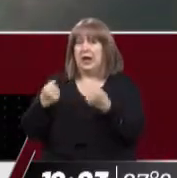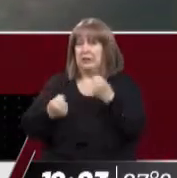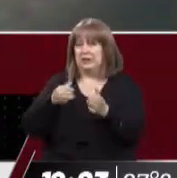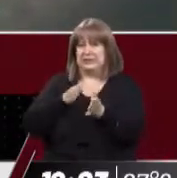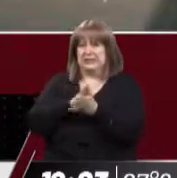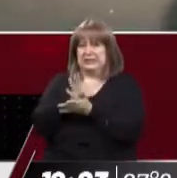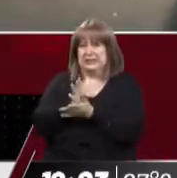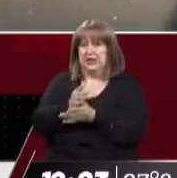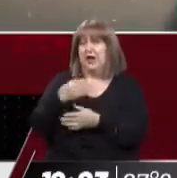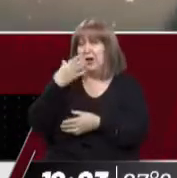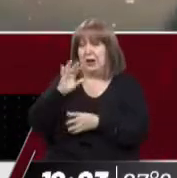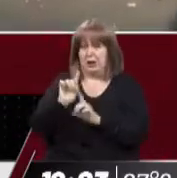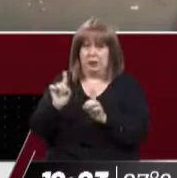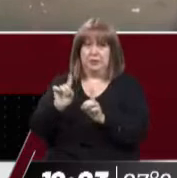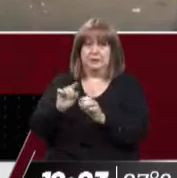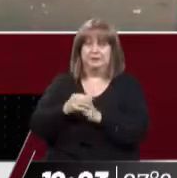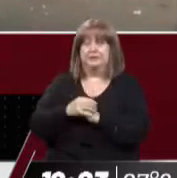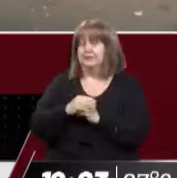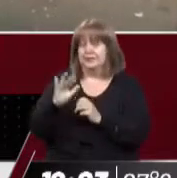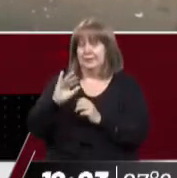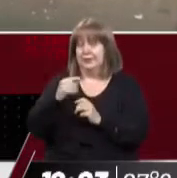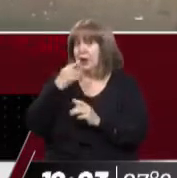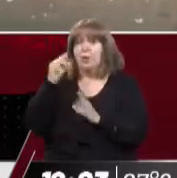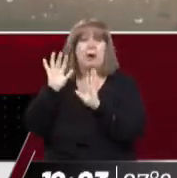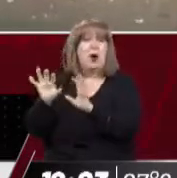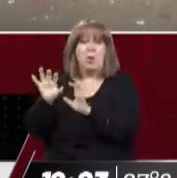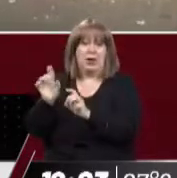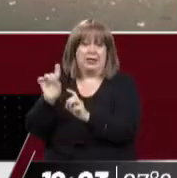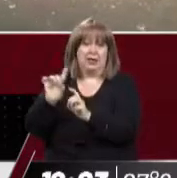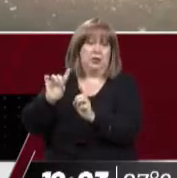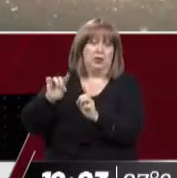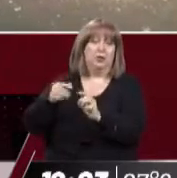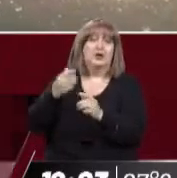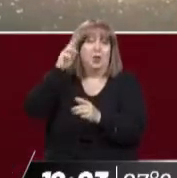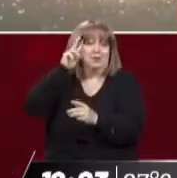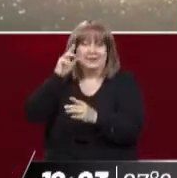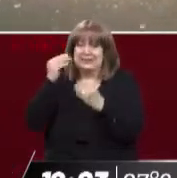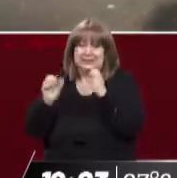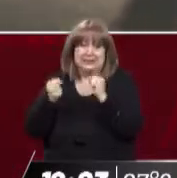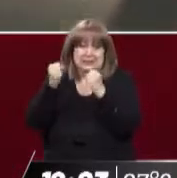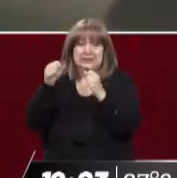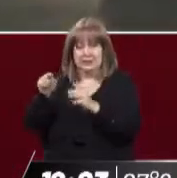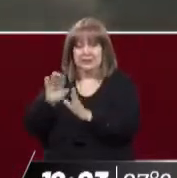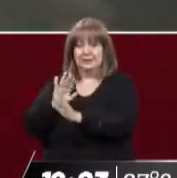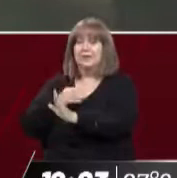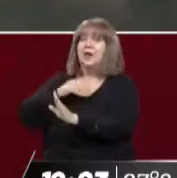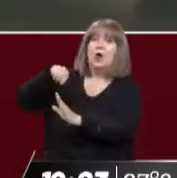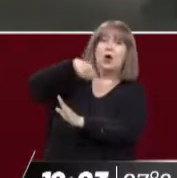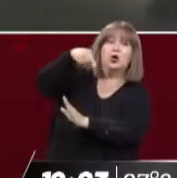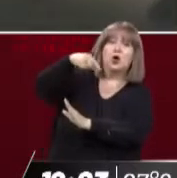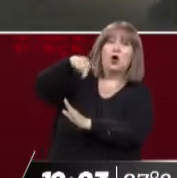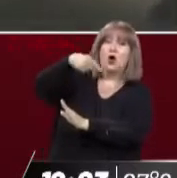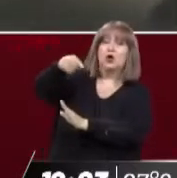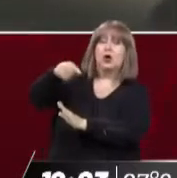destruido. No, me dice que no. Y el conductor del camión, a propósito, era como que trataba de frenarse con... no sé si a propósito, pero en esa